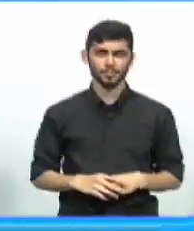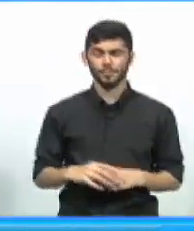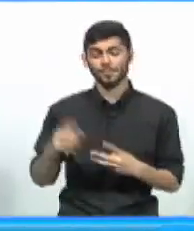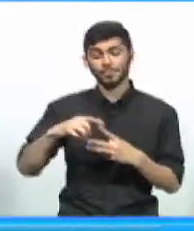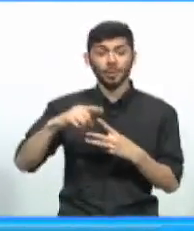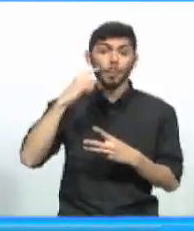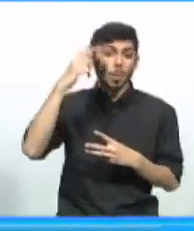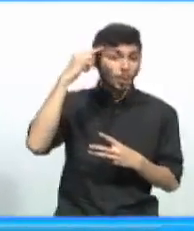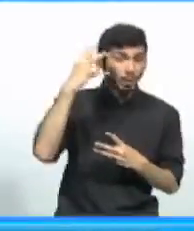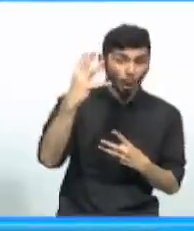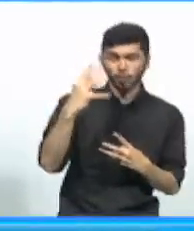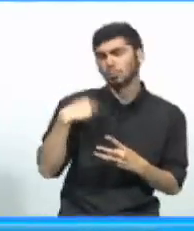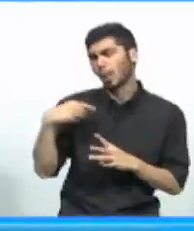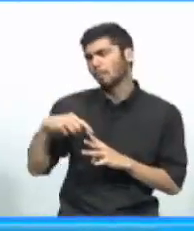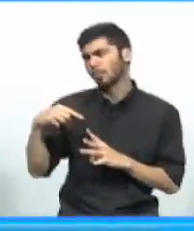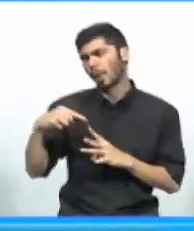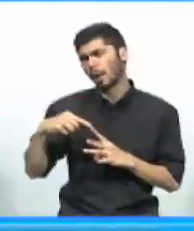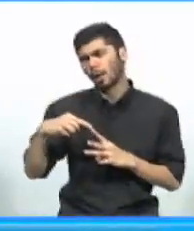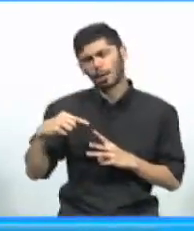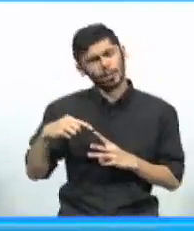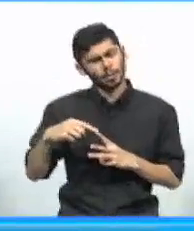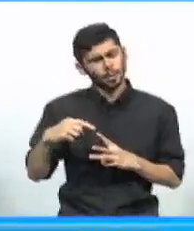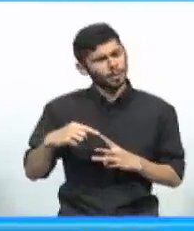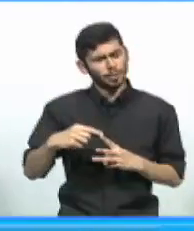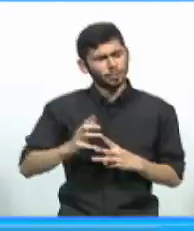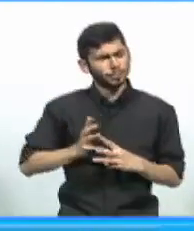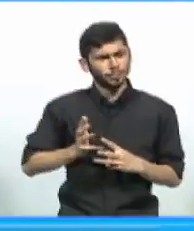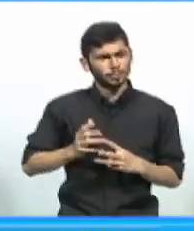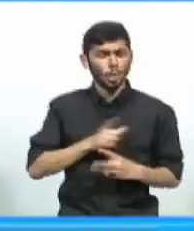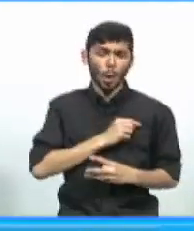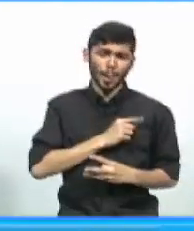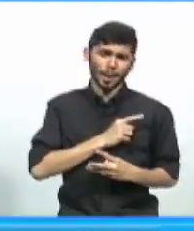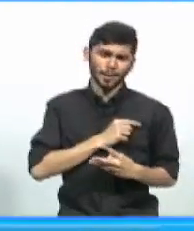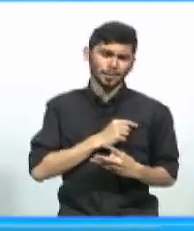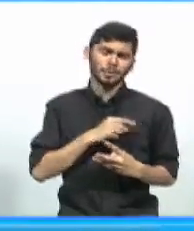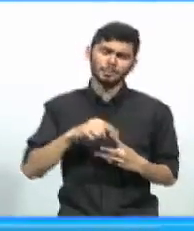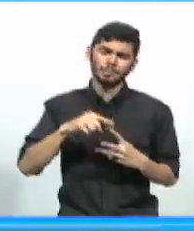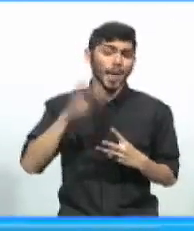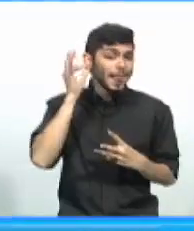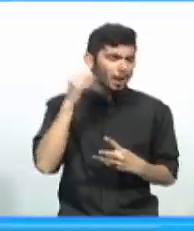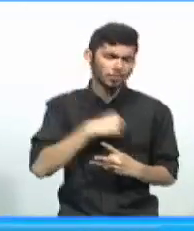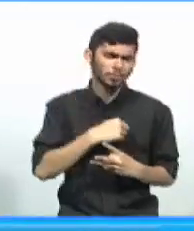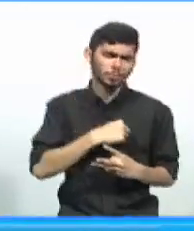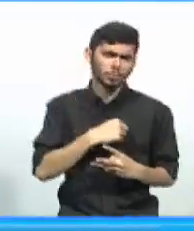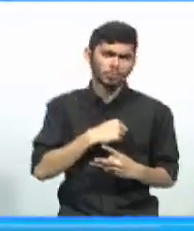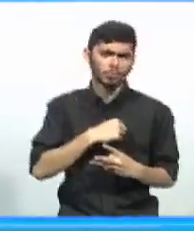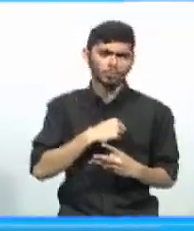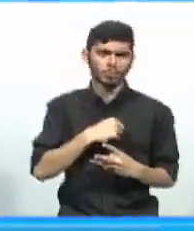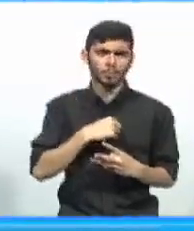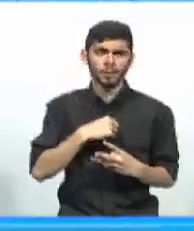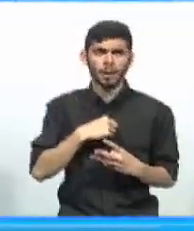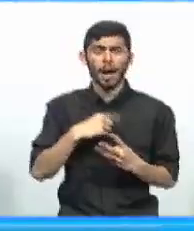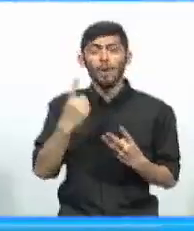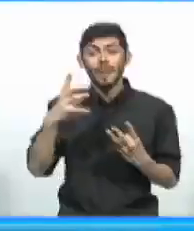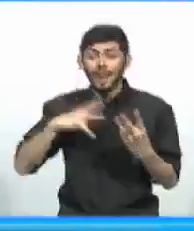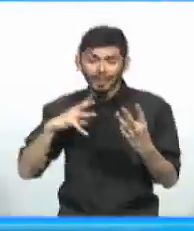94. Yo creo que la primera. El 94. Olvídate. Pobre Diego. Más doloroso por el Diego. Más doloroso lo del Diego, sí. Hay una que no está ahí, pero no puedo agregar la de